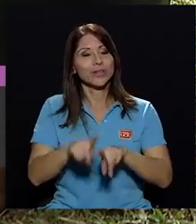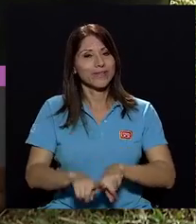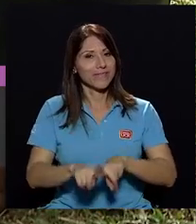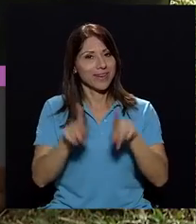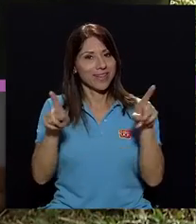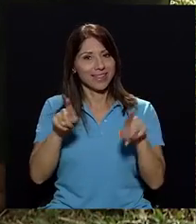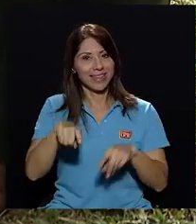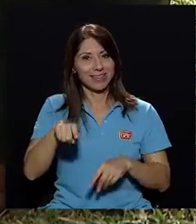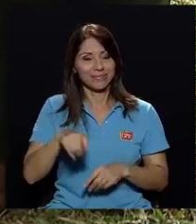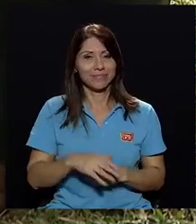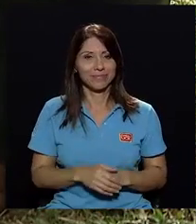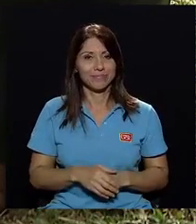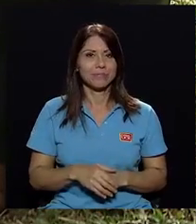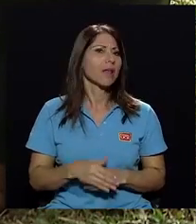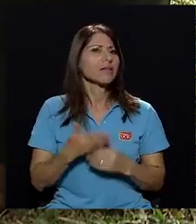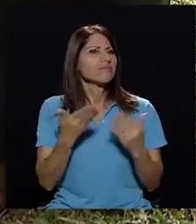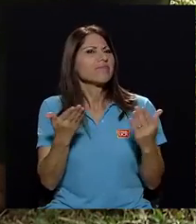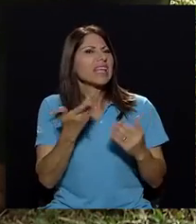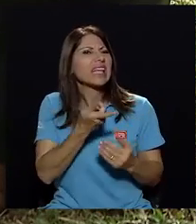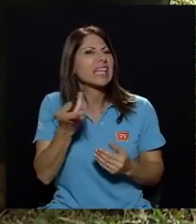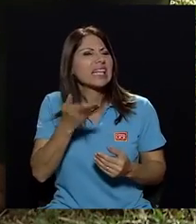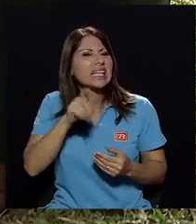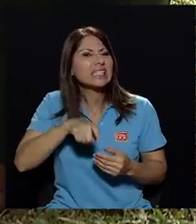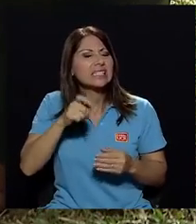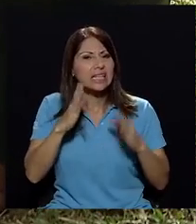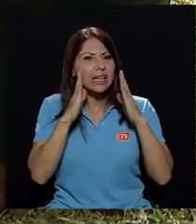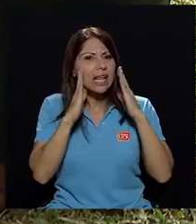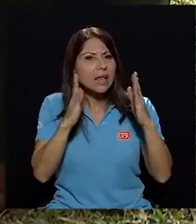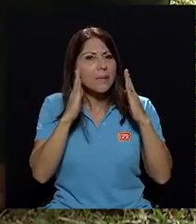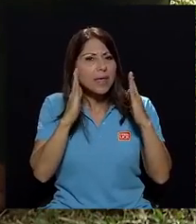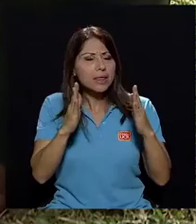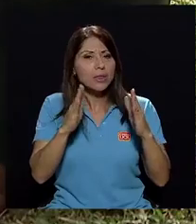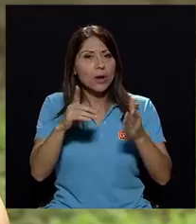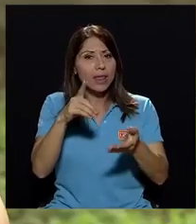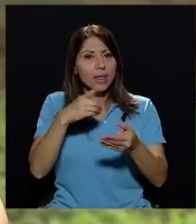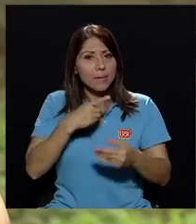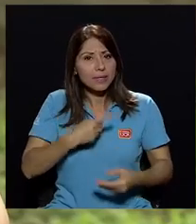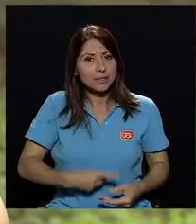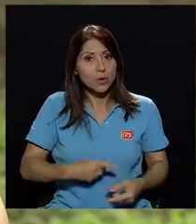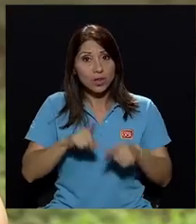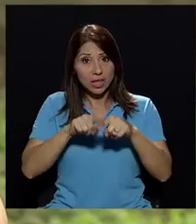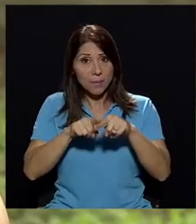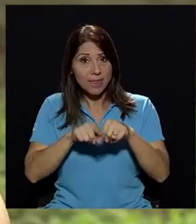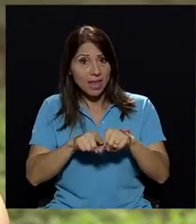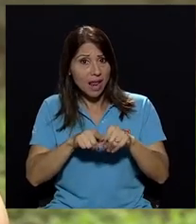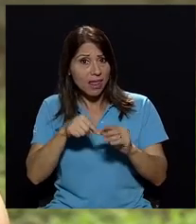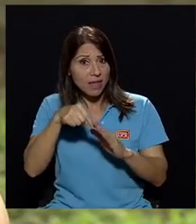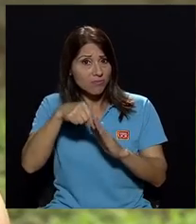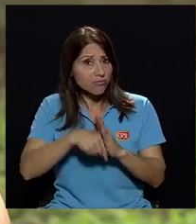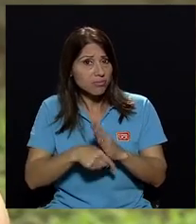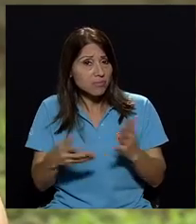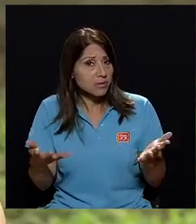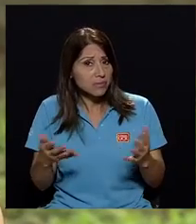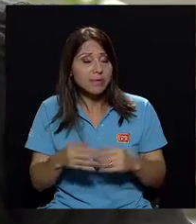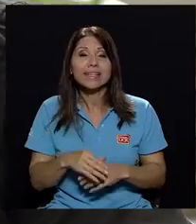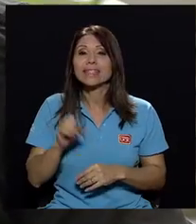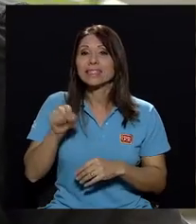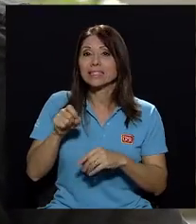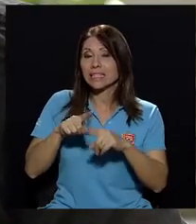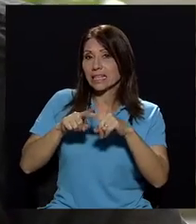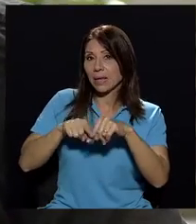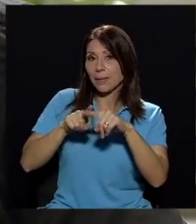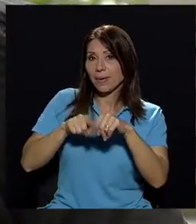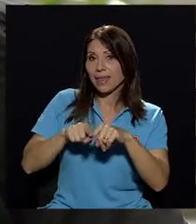manera diferente. Fabián, ¿qué tratamiento requiere la depresión? Y si esto también dependerá de su nivel de gravedad. Ok, sí.